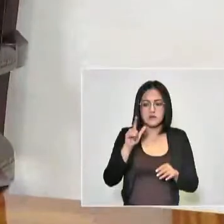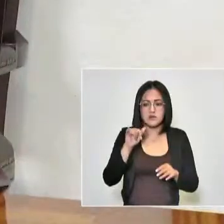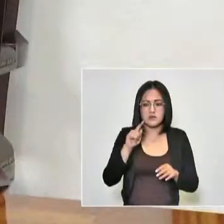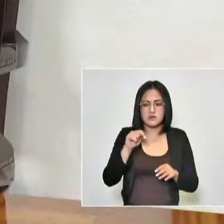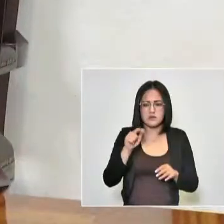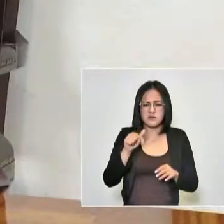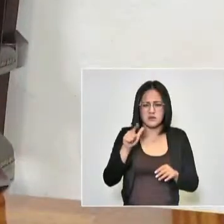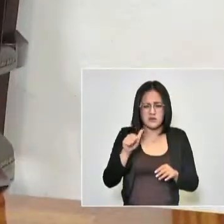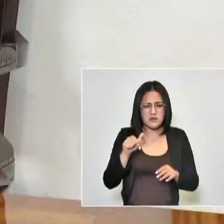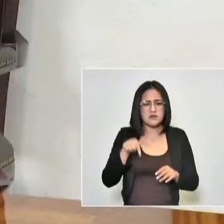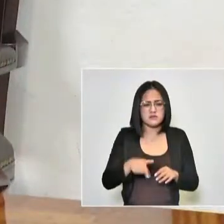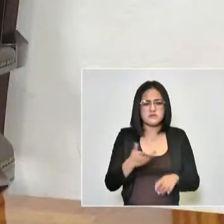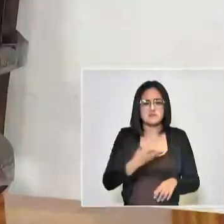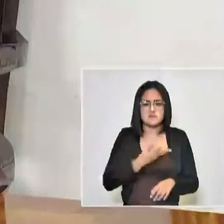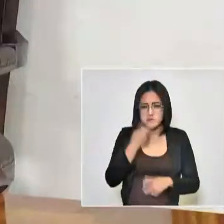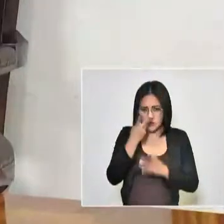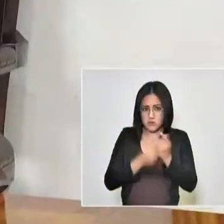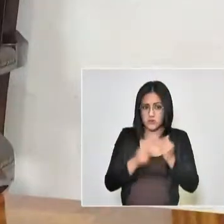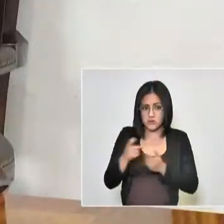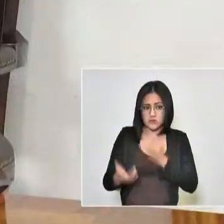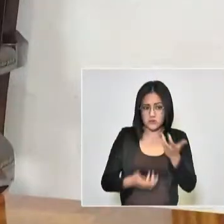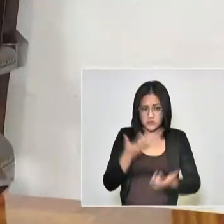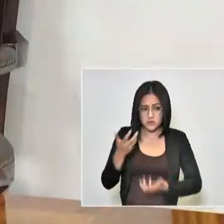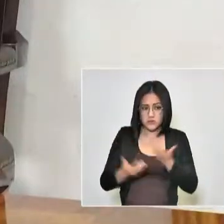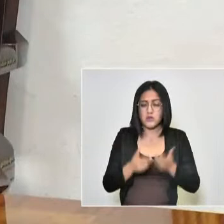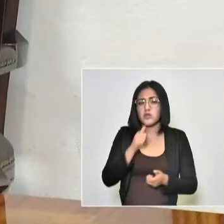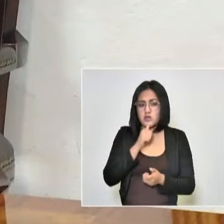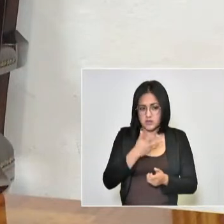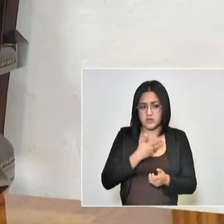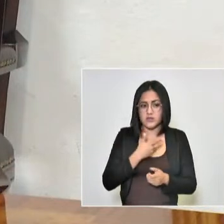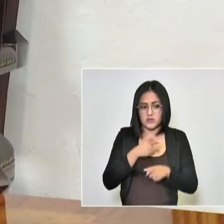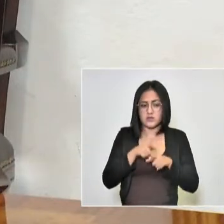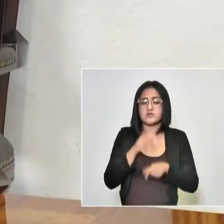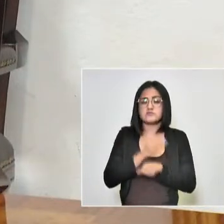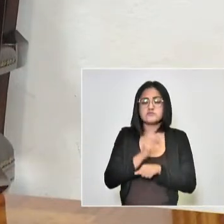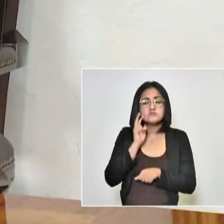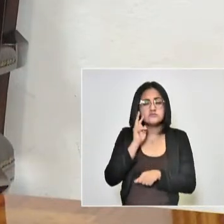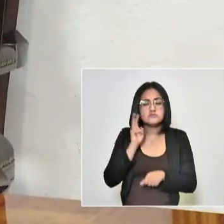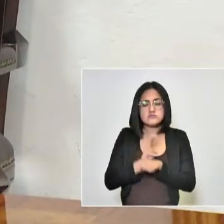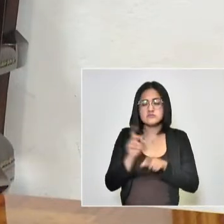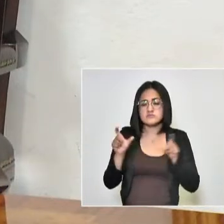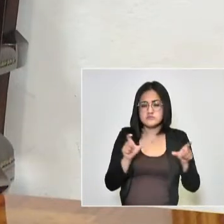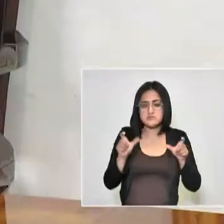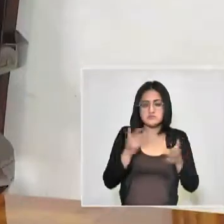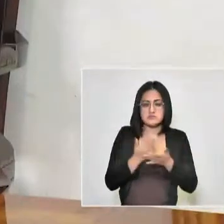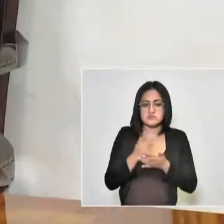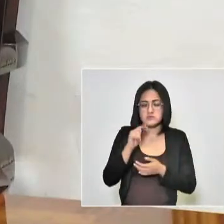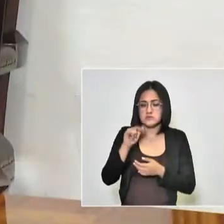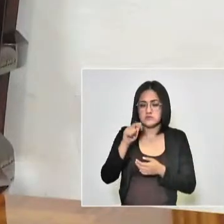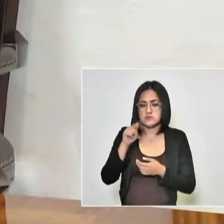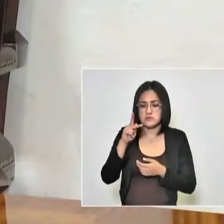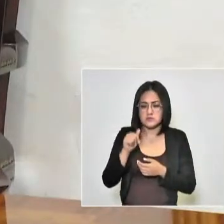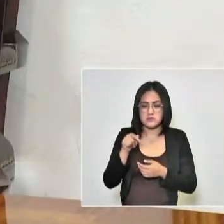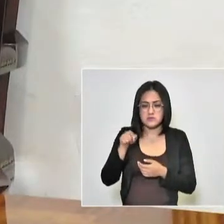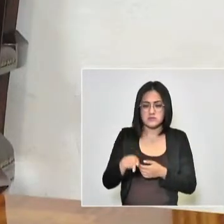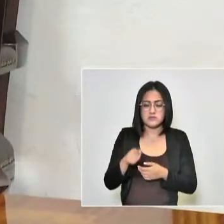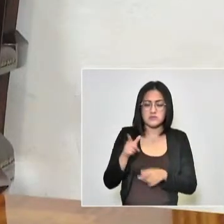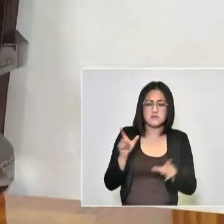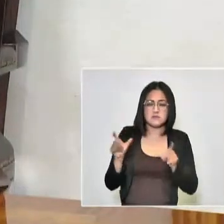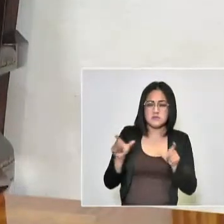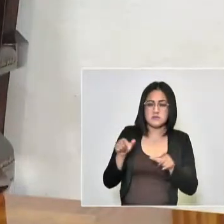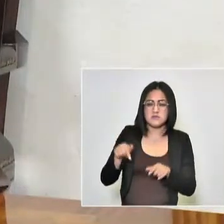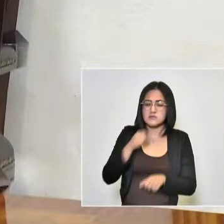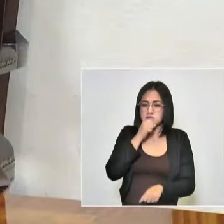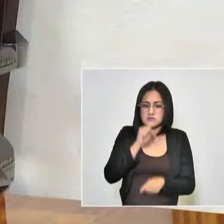Xilititla. Estos dos incendios están activos, están monitoreados. El de Tilapa está monitoreado por